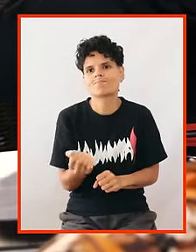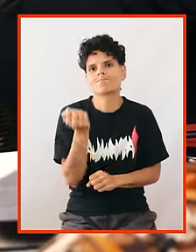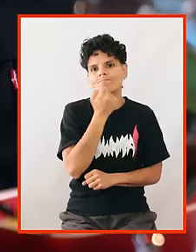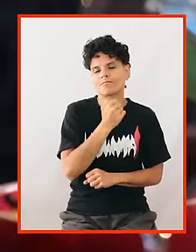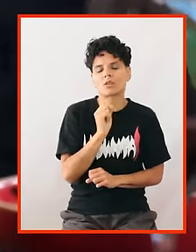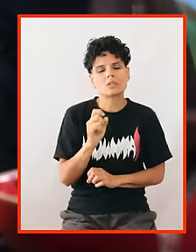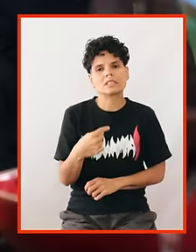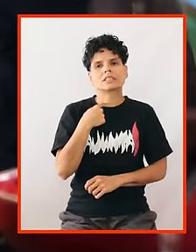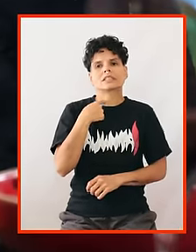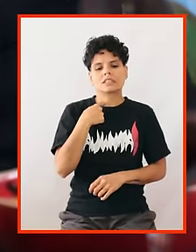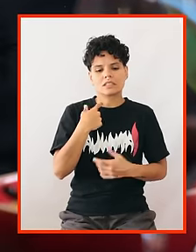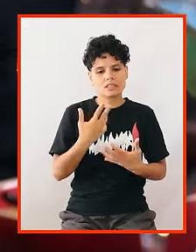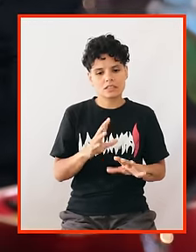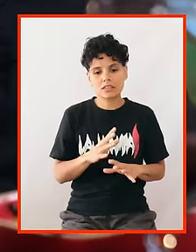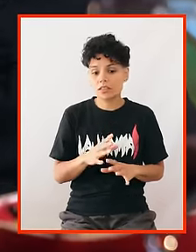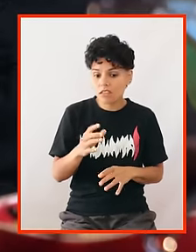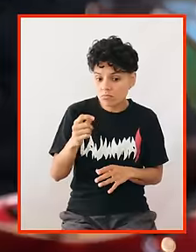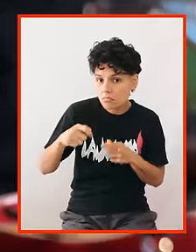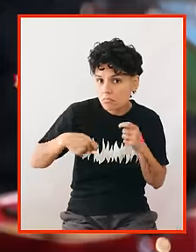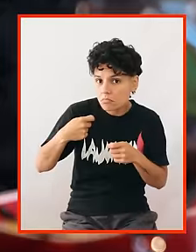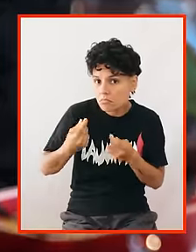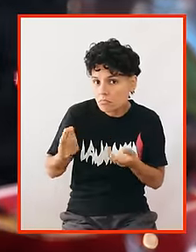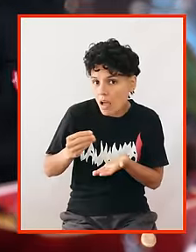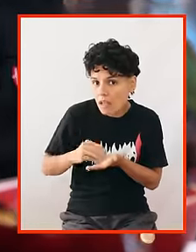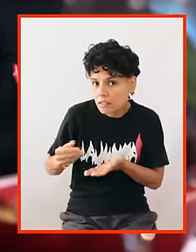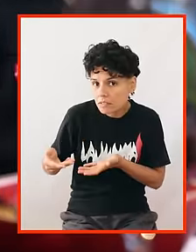lenteja? Voy a ayudar a mi